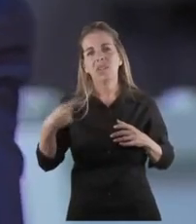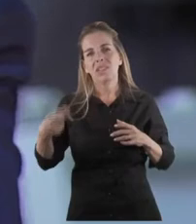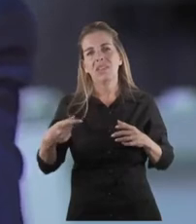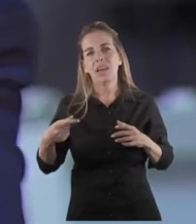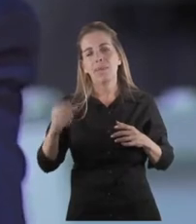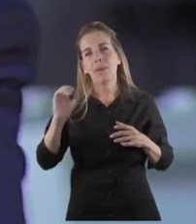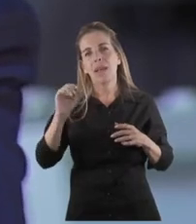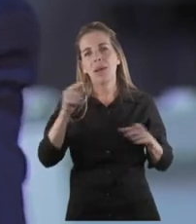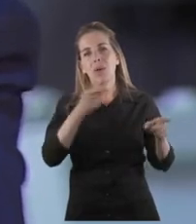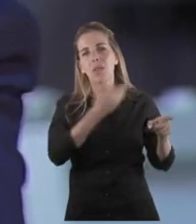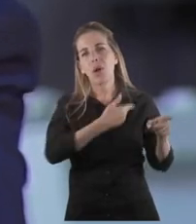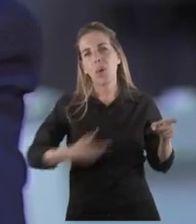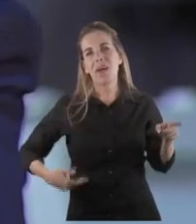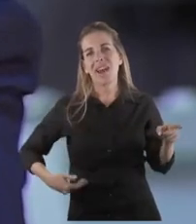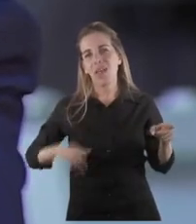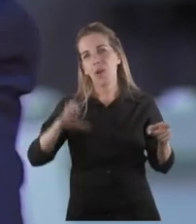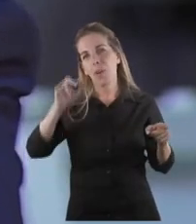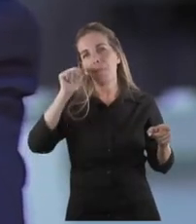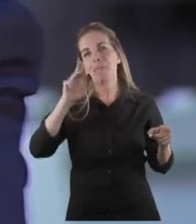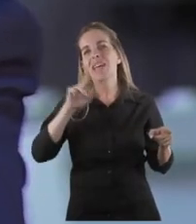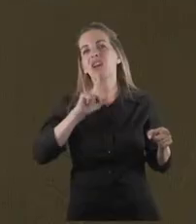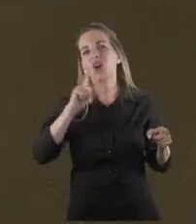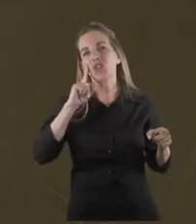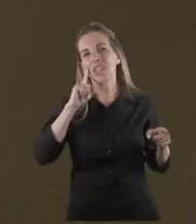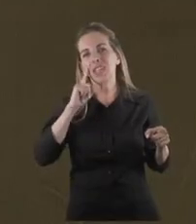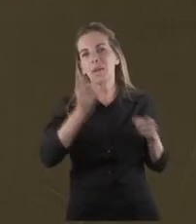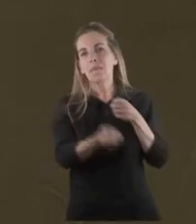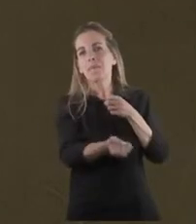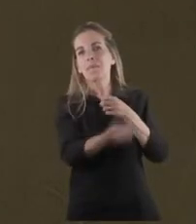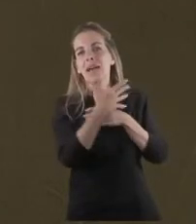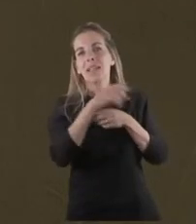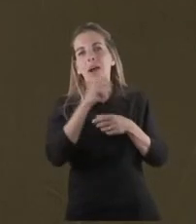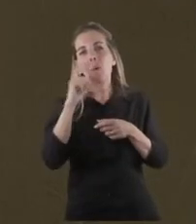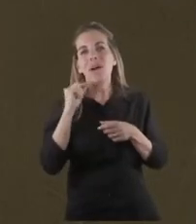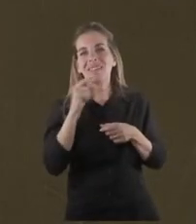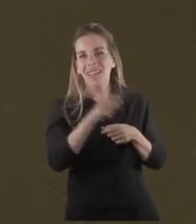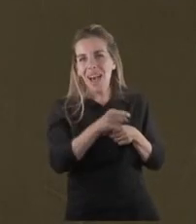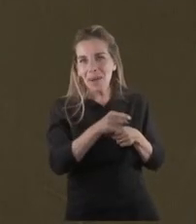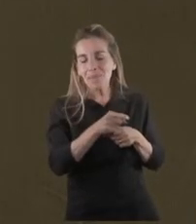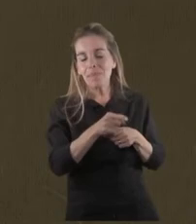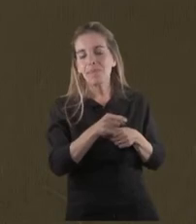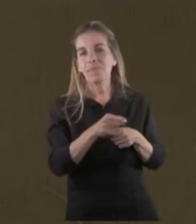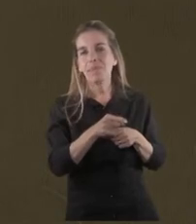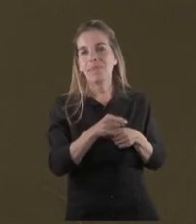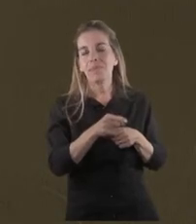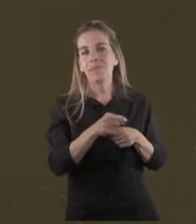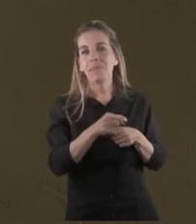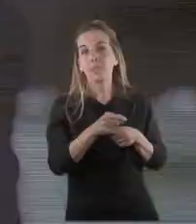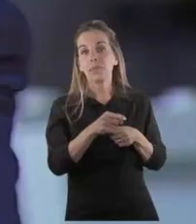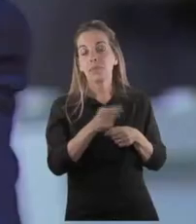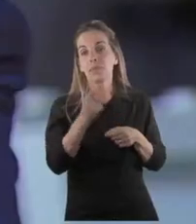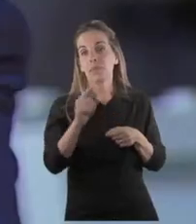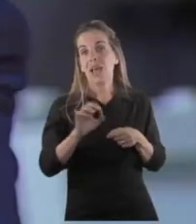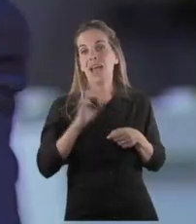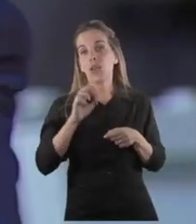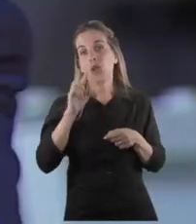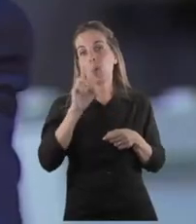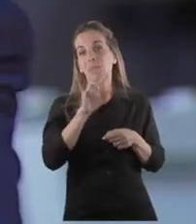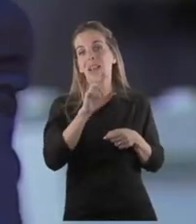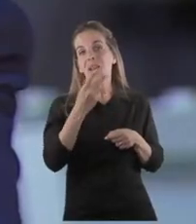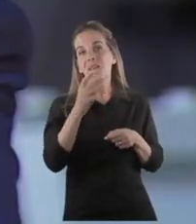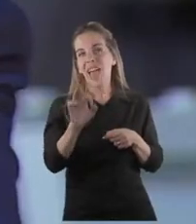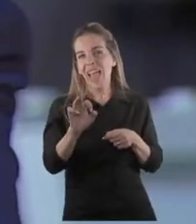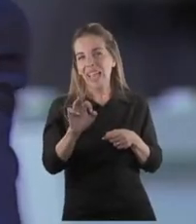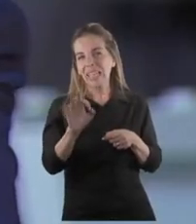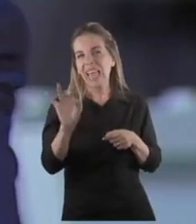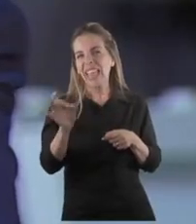Omar, cuando me vino a ver, me escribió un WhatsApp sobre cuando terminaba el año 2020 y me